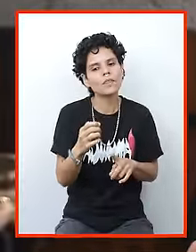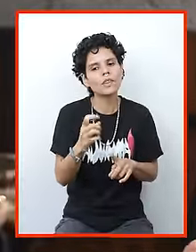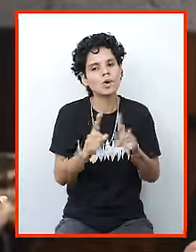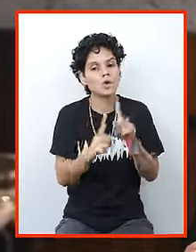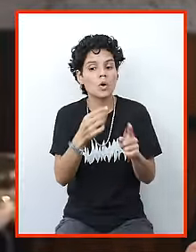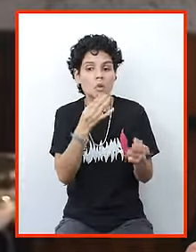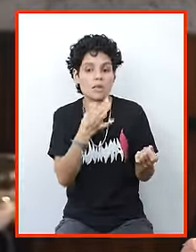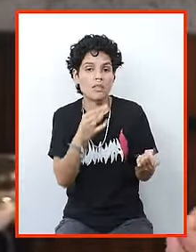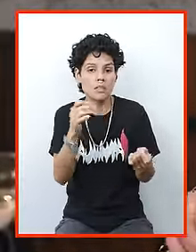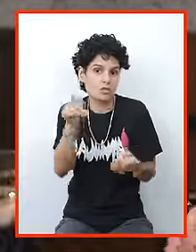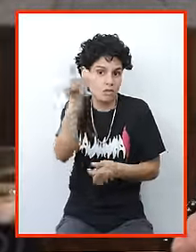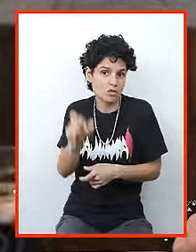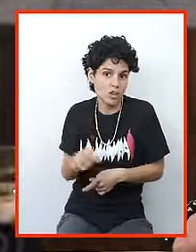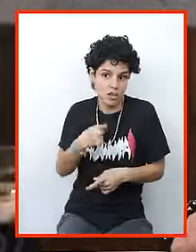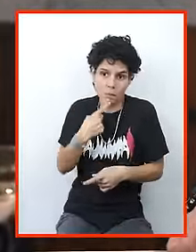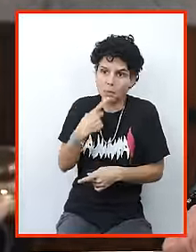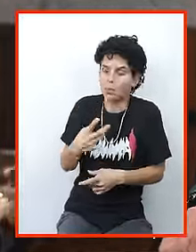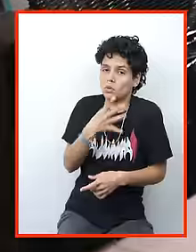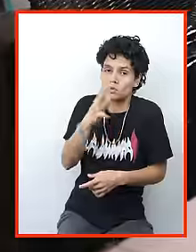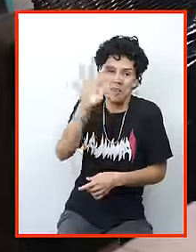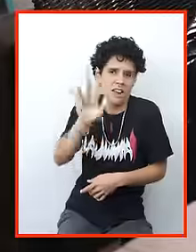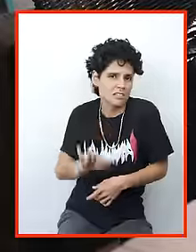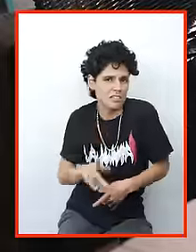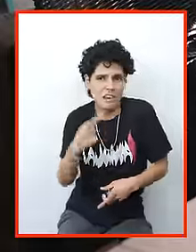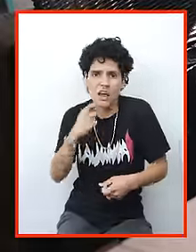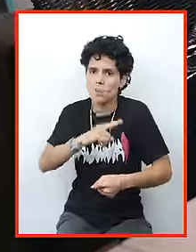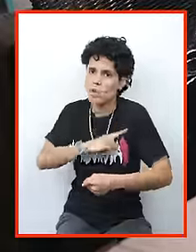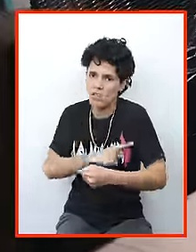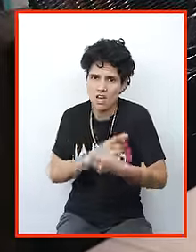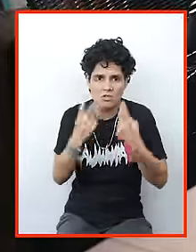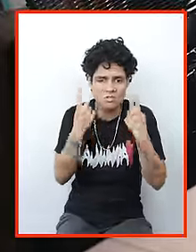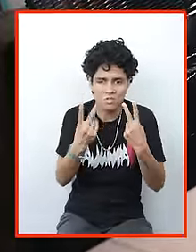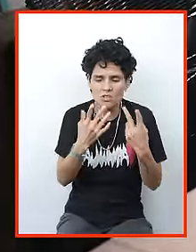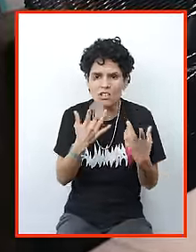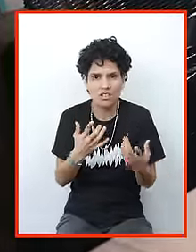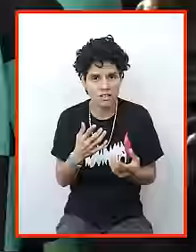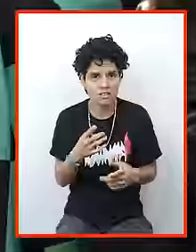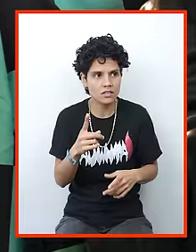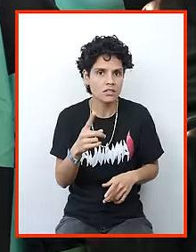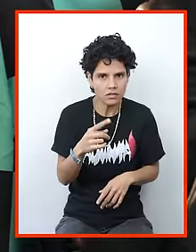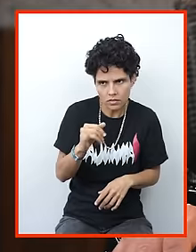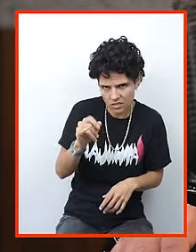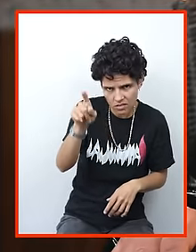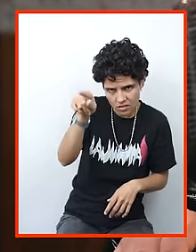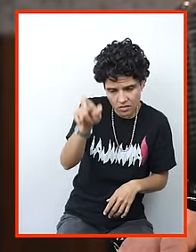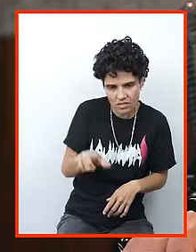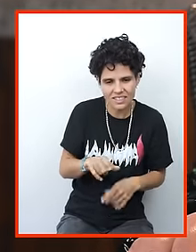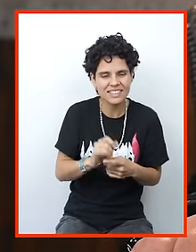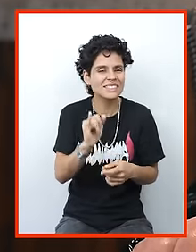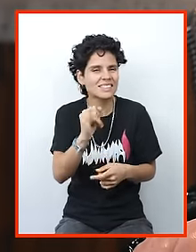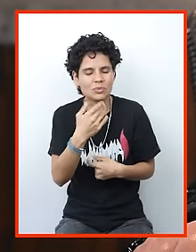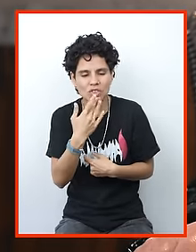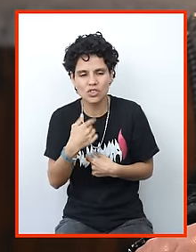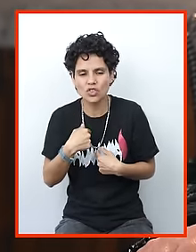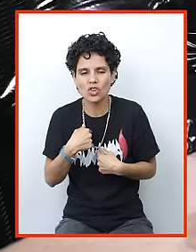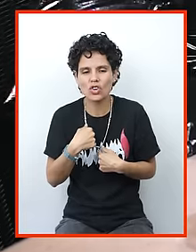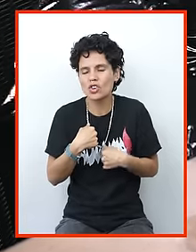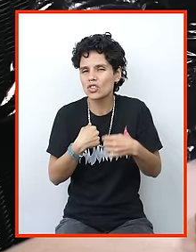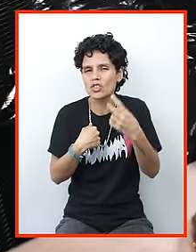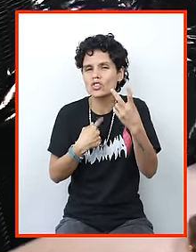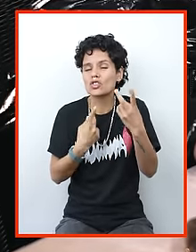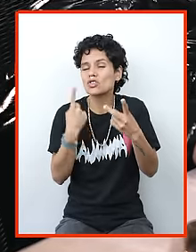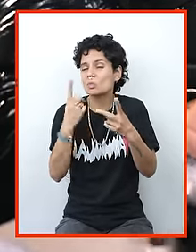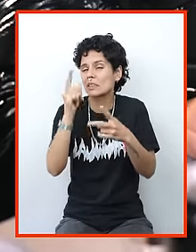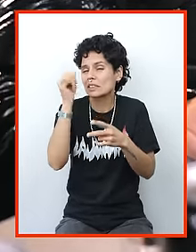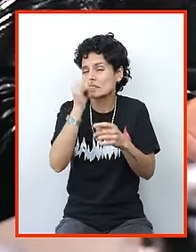dice la pregunta? ¿Tiene algún poder? ¿Cómo lo definirías? ¿Cómo lo calificarías? ¿Cómo...? ¿Al Tanjiro? Sí, que yo soy de la época Centella, ¿cachai? ¿Alguien